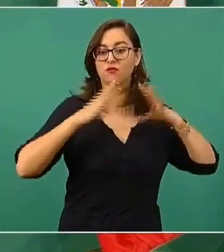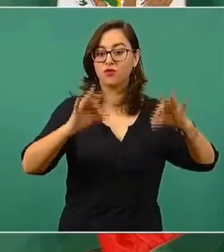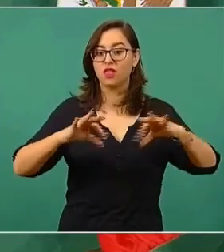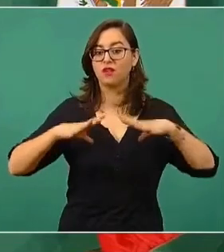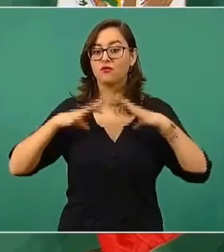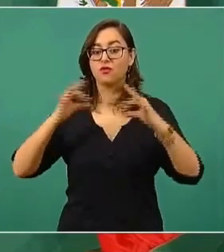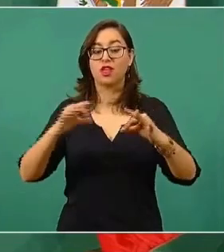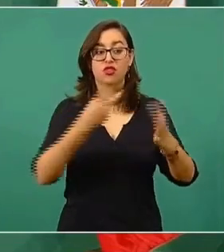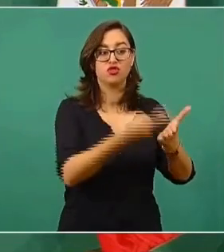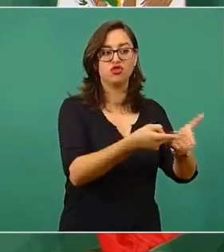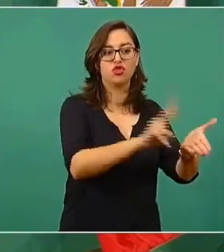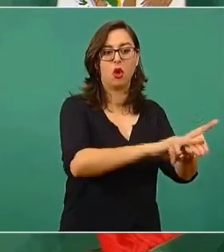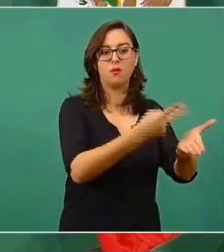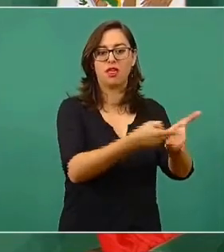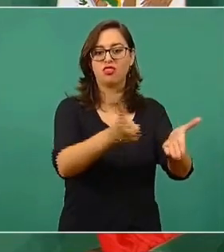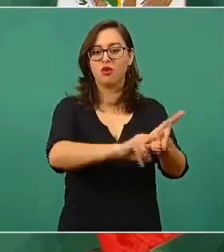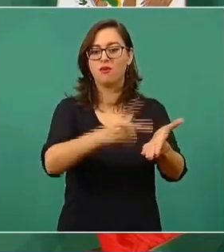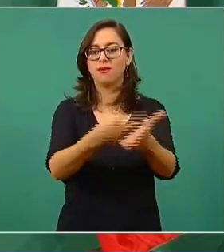Con presupuesto público.